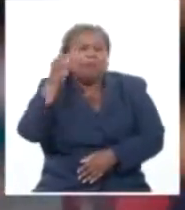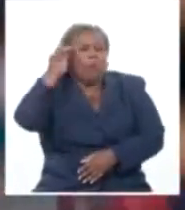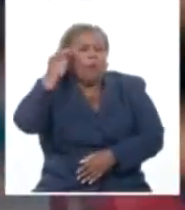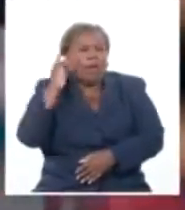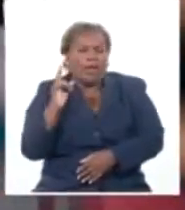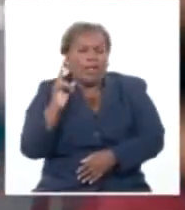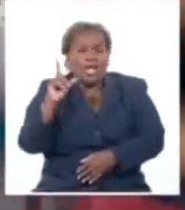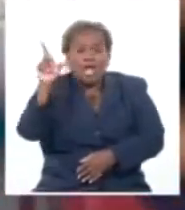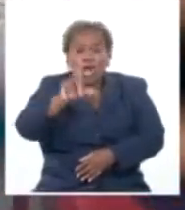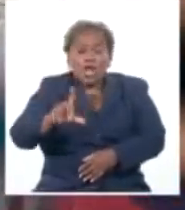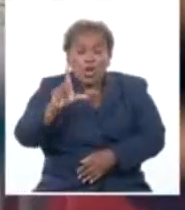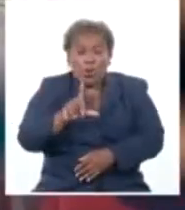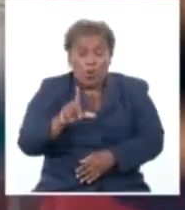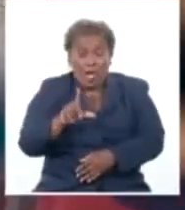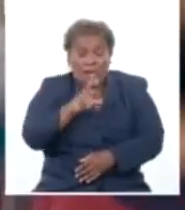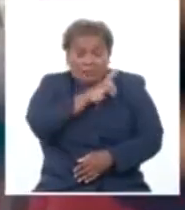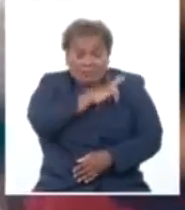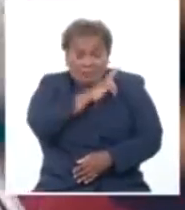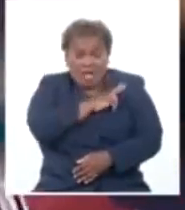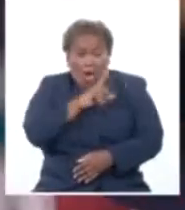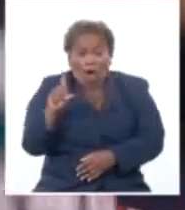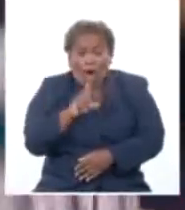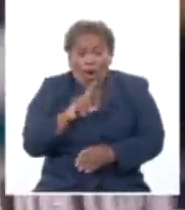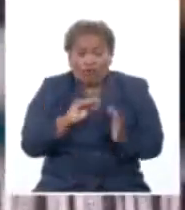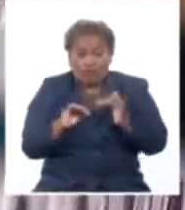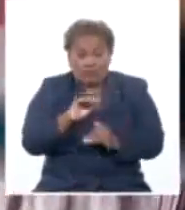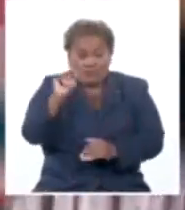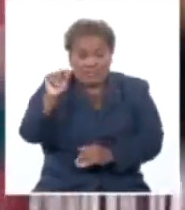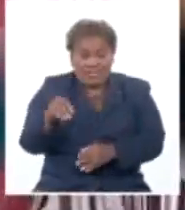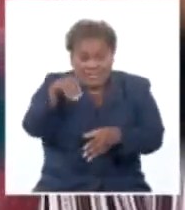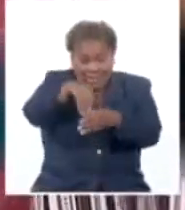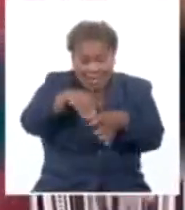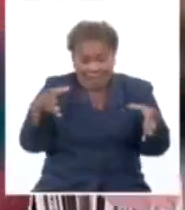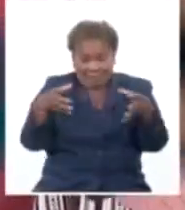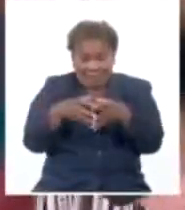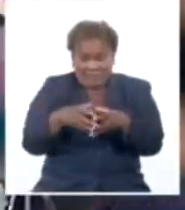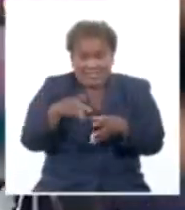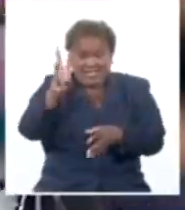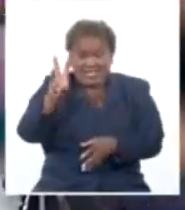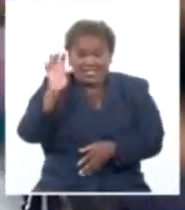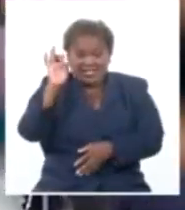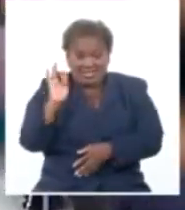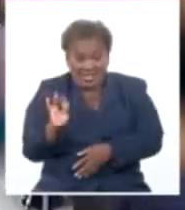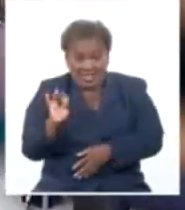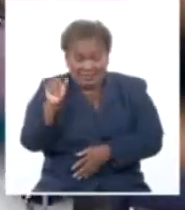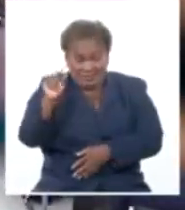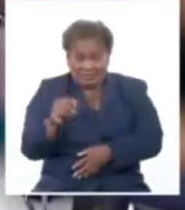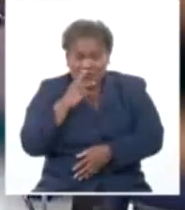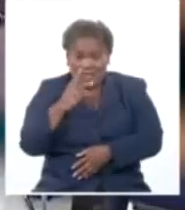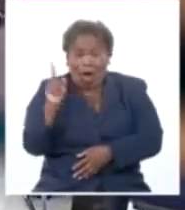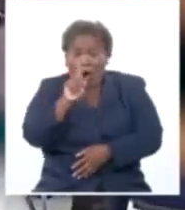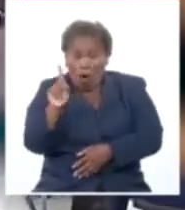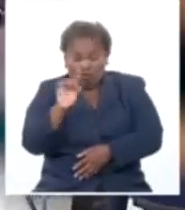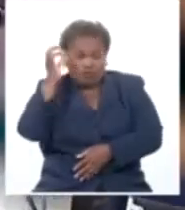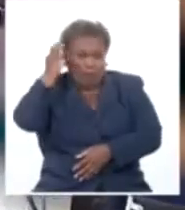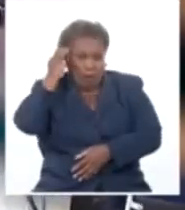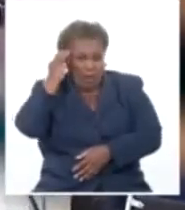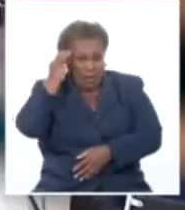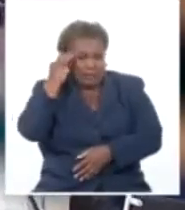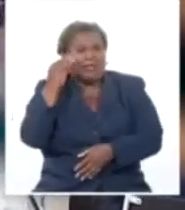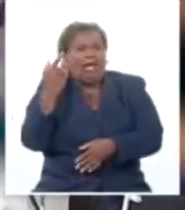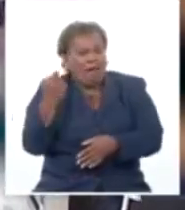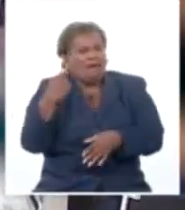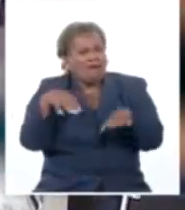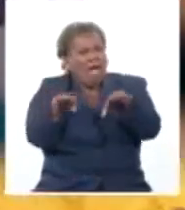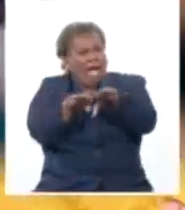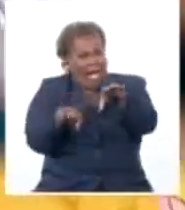Lula nombró a 11 ministras para su actual gabinete, de un total de 37 carteras, y aunque todavía no hay paridad, esto ha